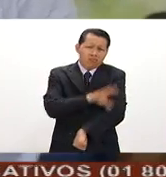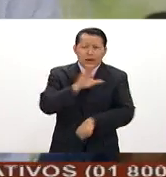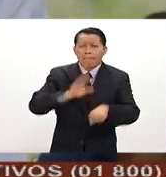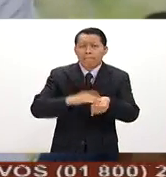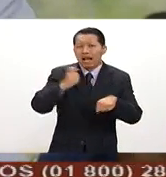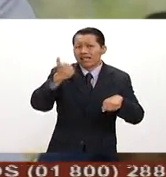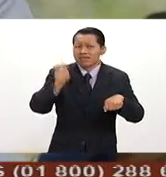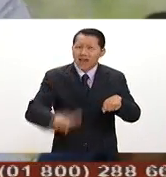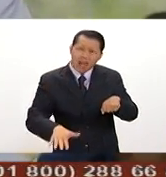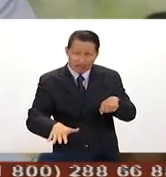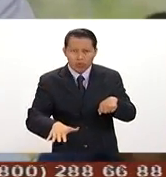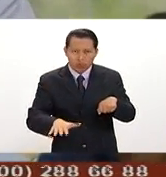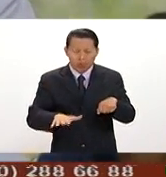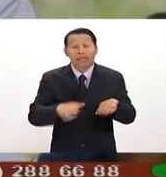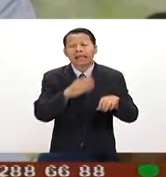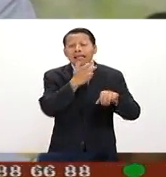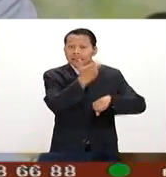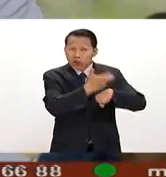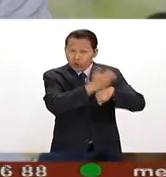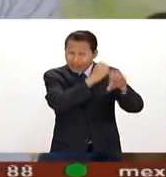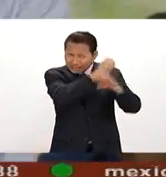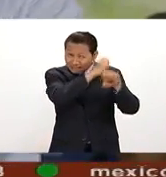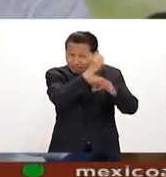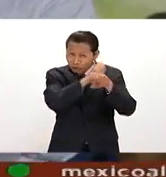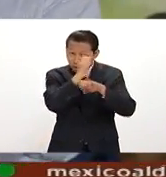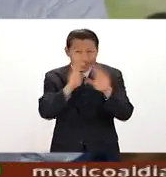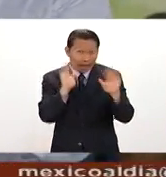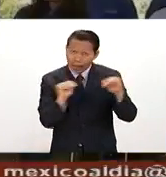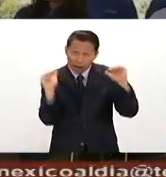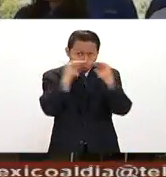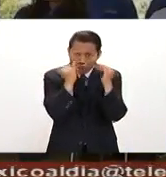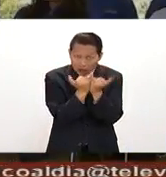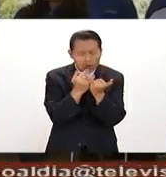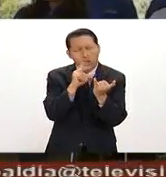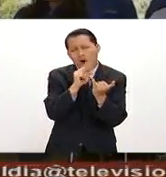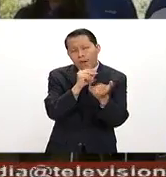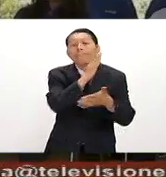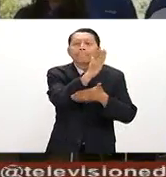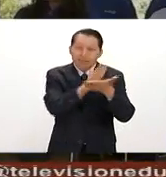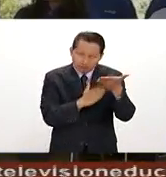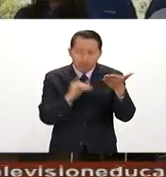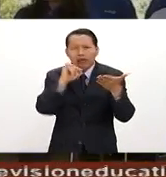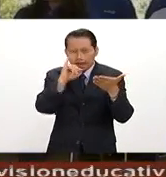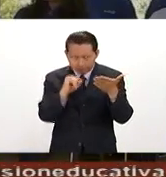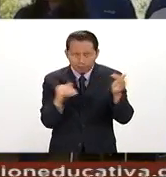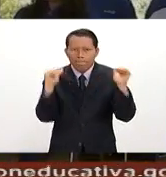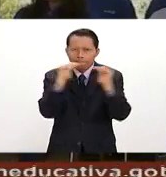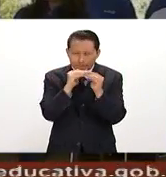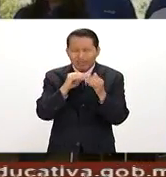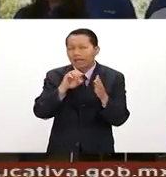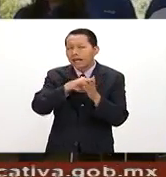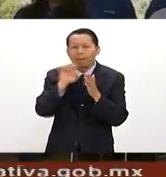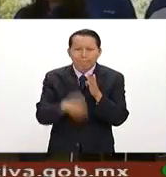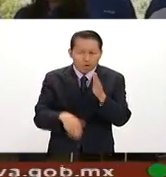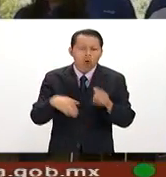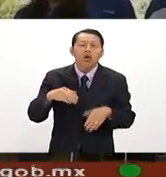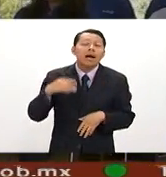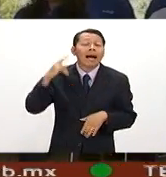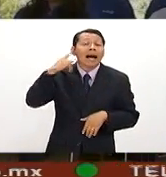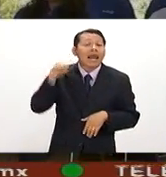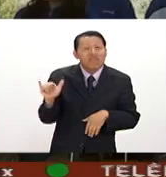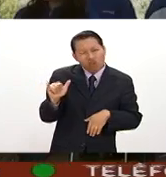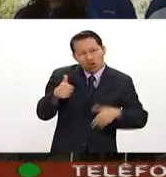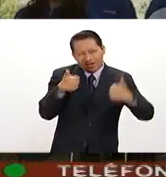que todos los estados de la Unión Americana, pero sí por lo menos de la mitad de los estados de la Unión Americana, y por citar solo algunos, California, que está aquí en